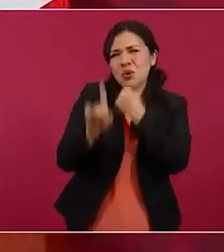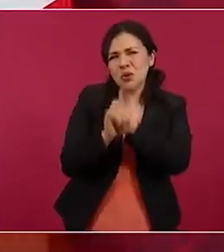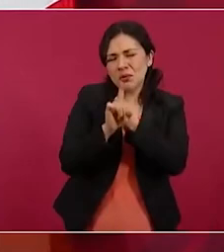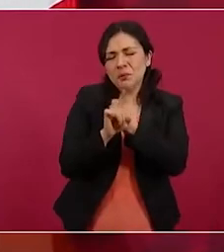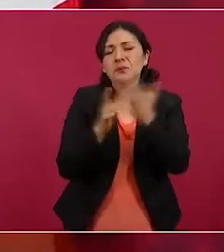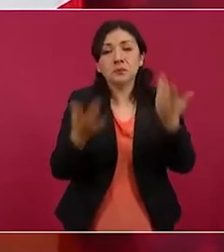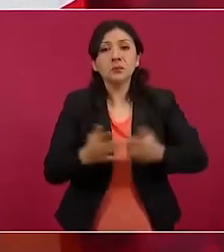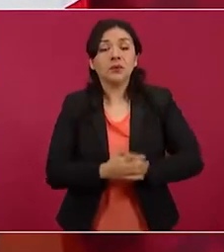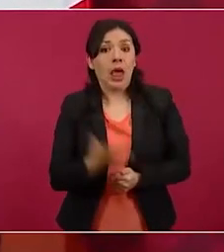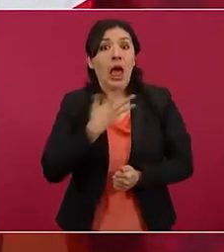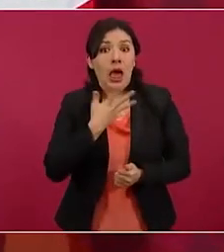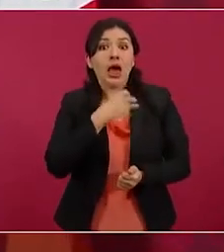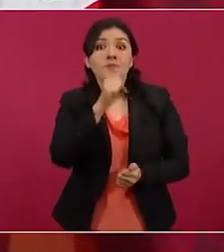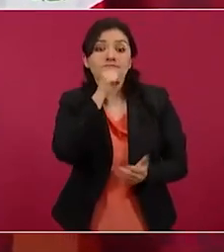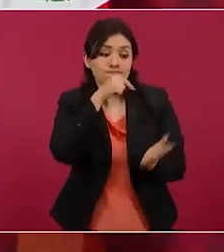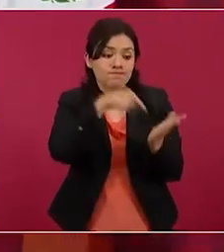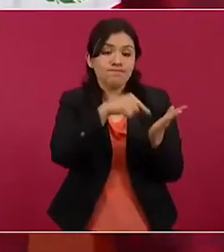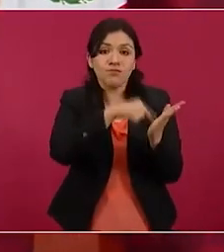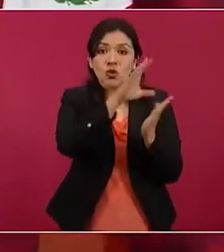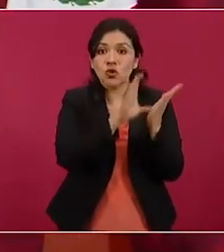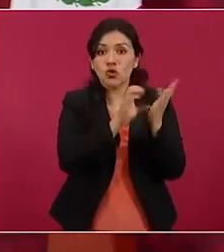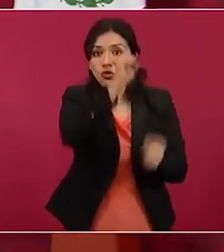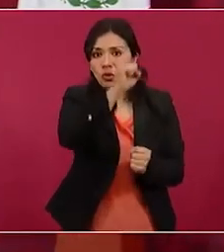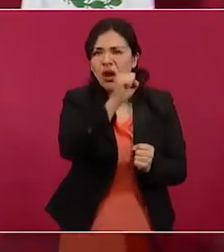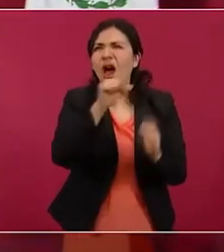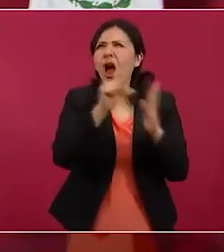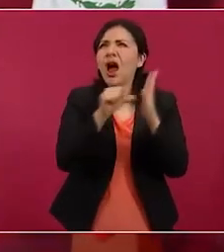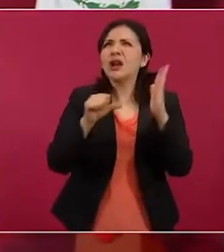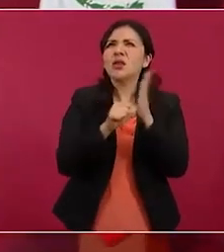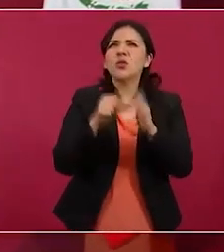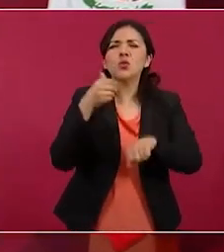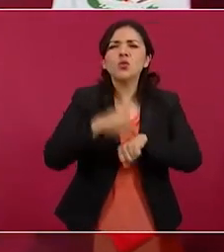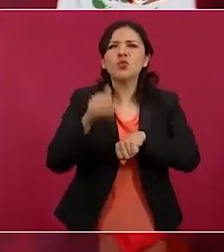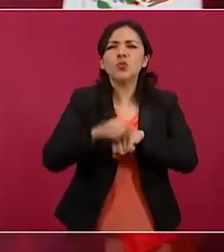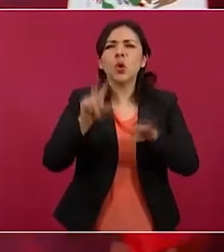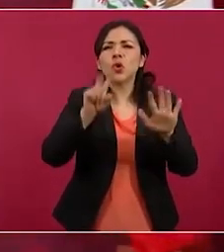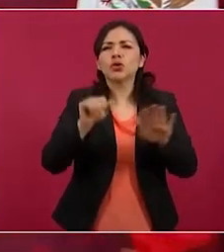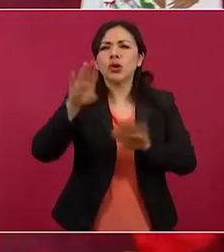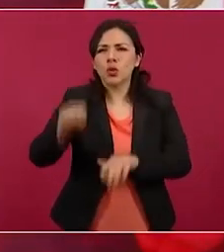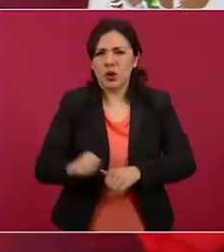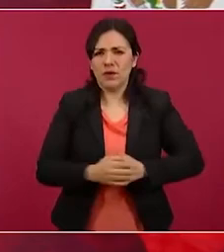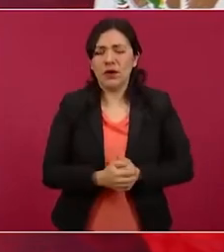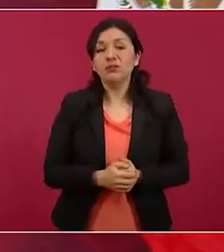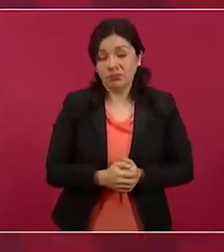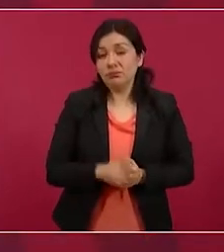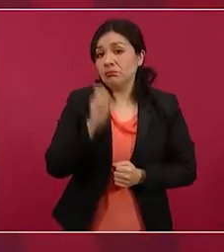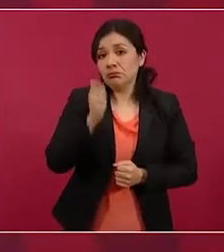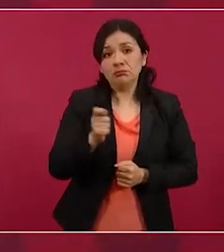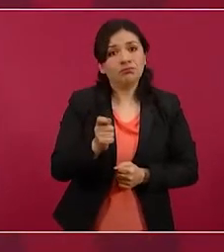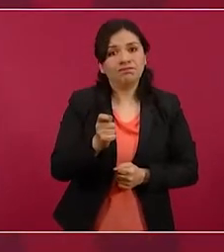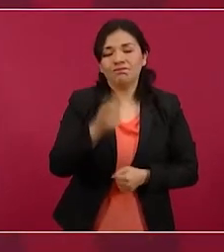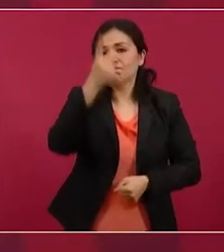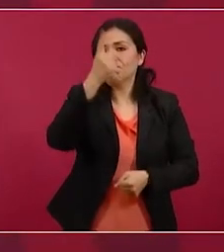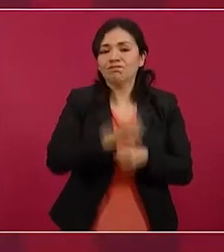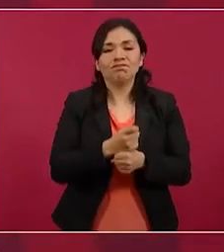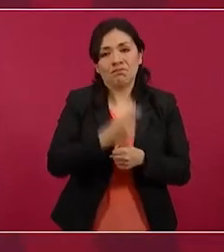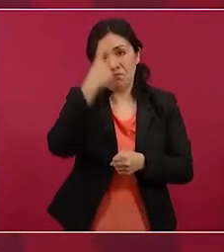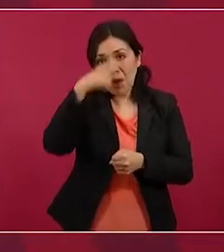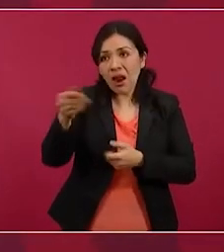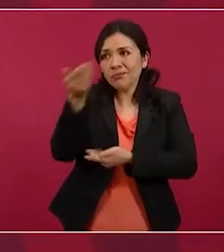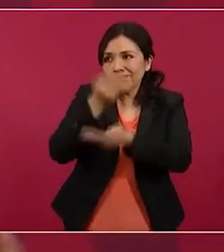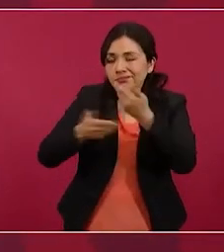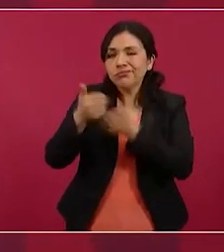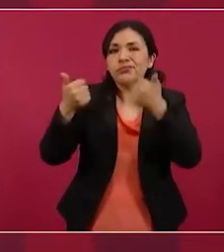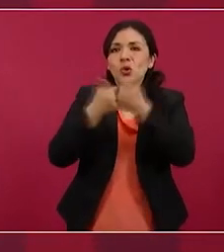Incluso está en nuestra Constitución, en el artículo 89. Es un principio de política